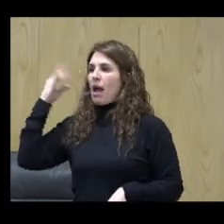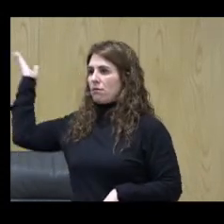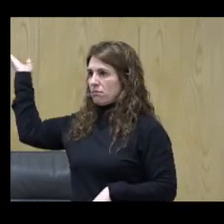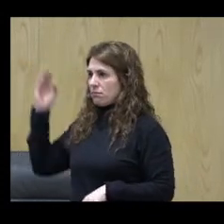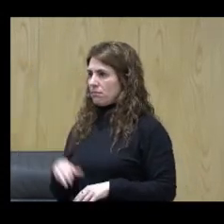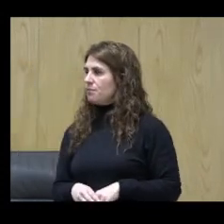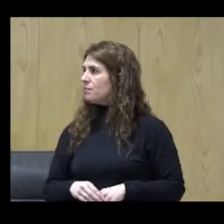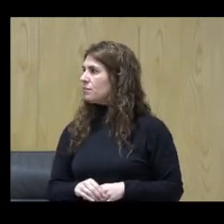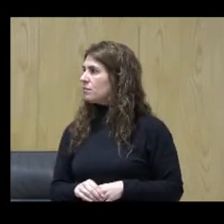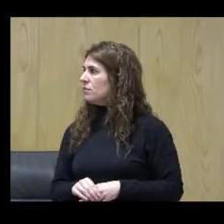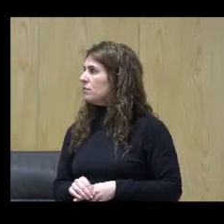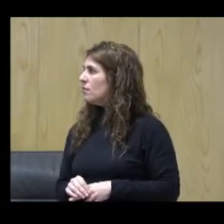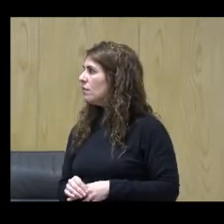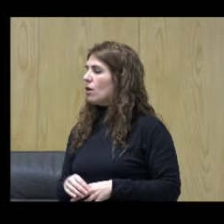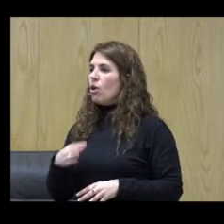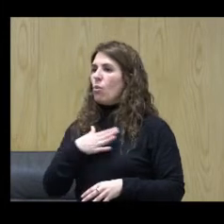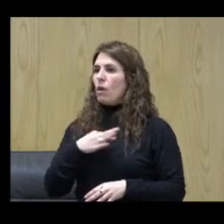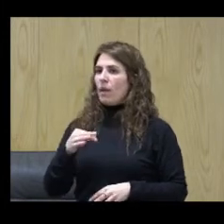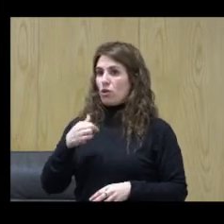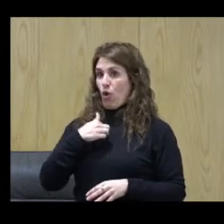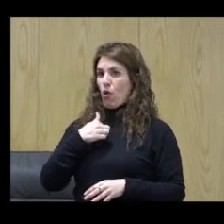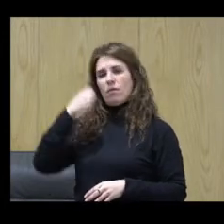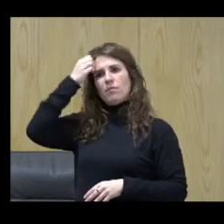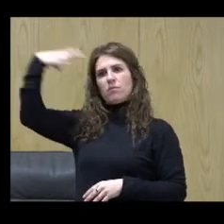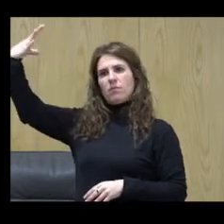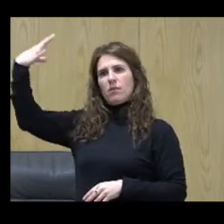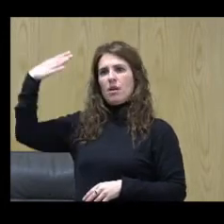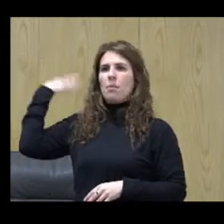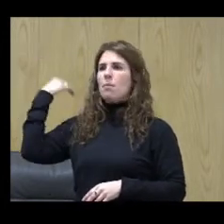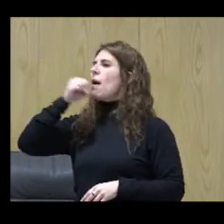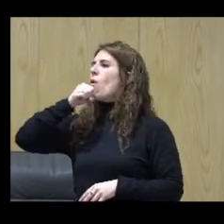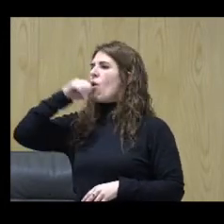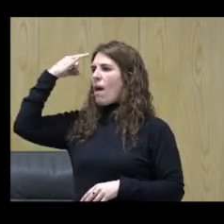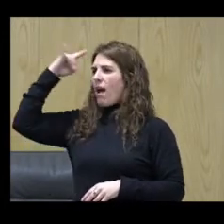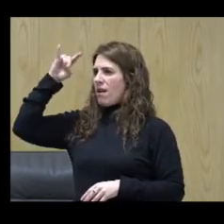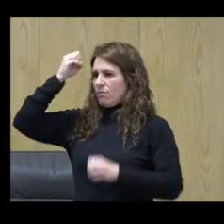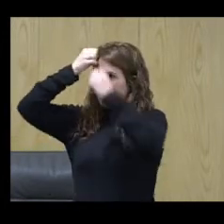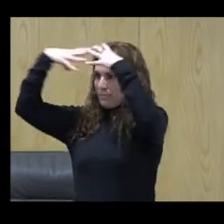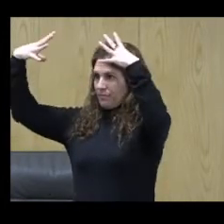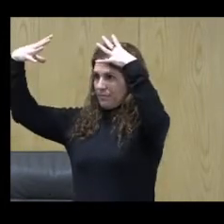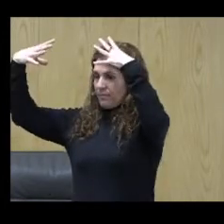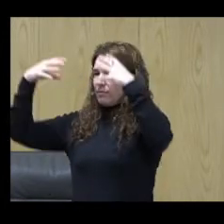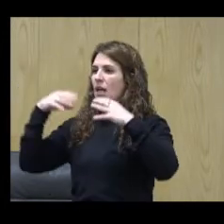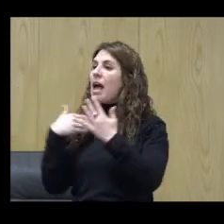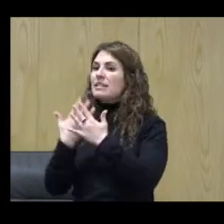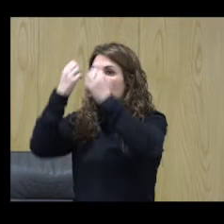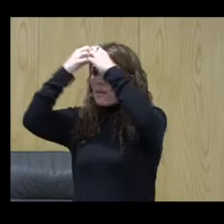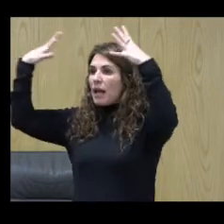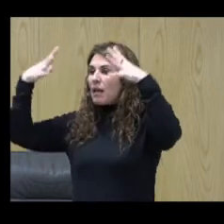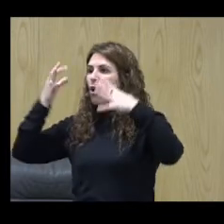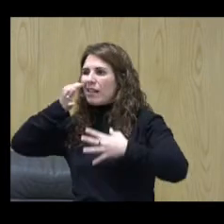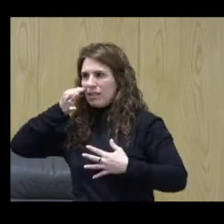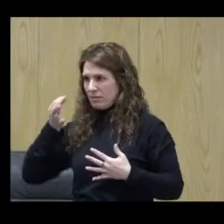yo puedo pensar en alguna vaca que yo he visto, o que yo, mi abuelo tenía una vaca, o que yo qué sé, ¿no? Pero me la puedo imaginar incluso de manera